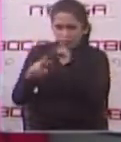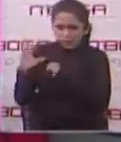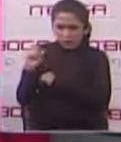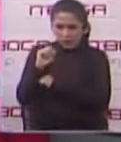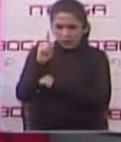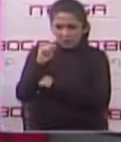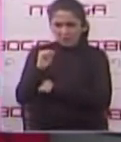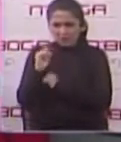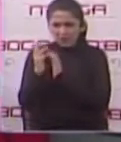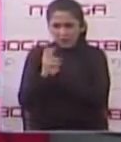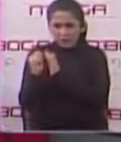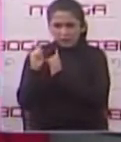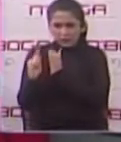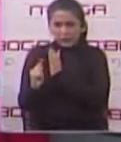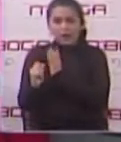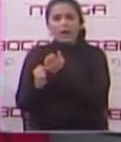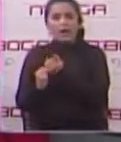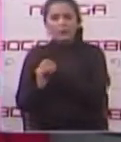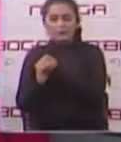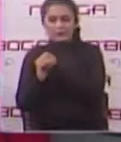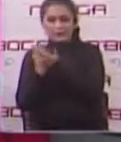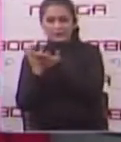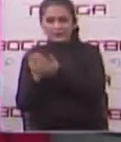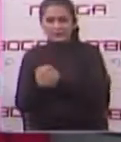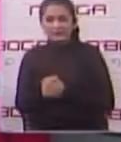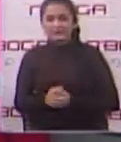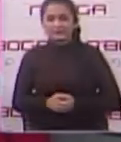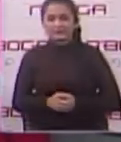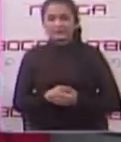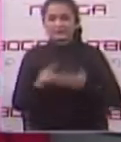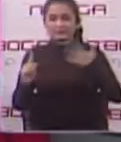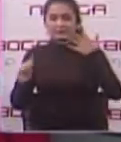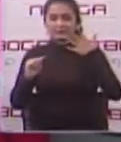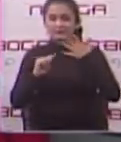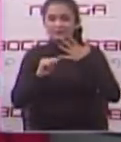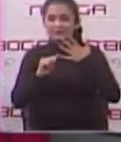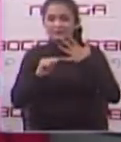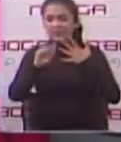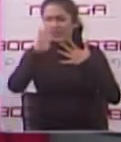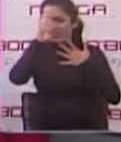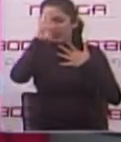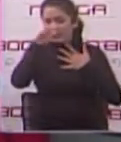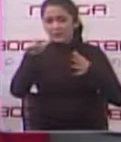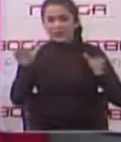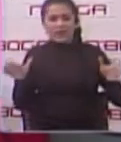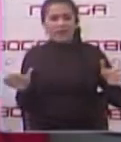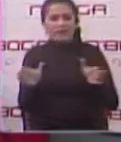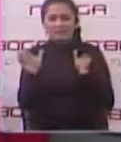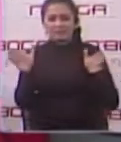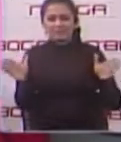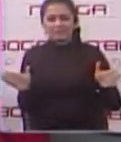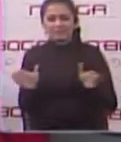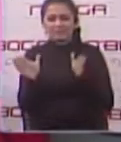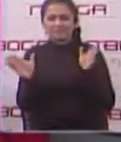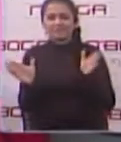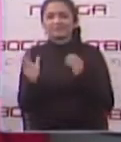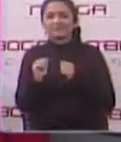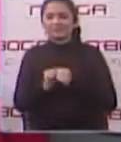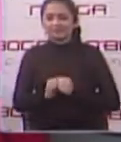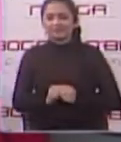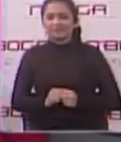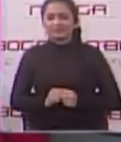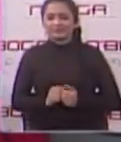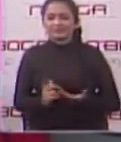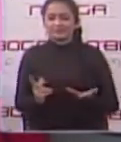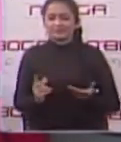sobre todo que sean más rentables. Y la número 5, siempre motivar. El coach de ventas, como todo coach, ha de encontrar